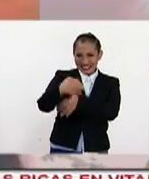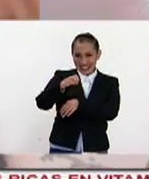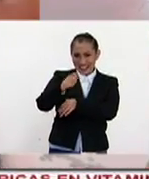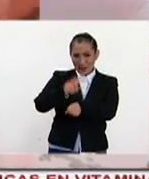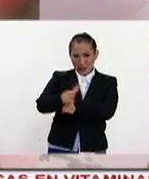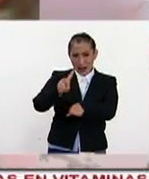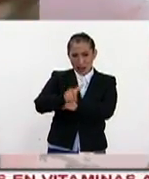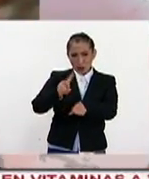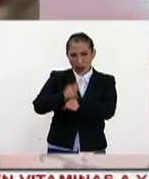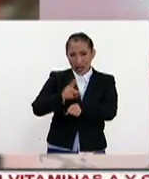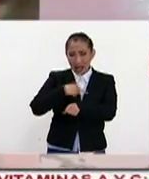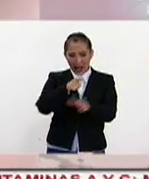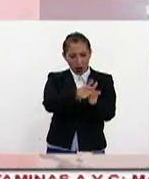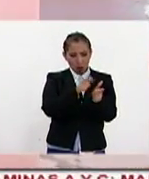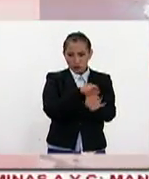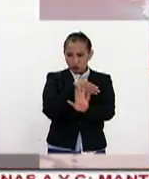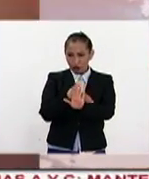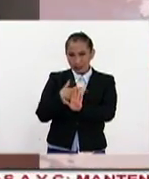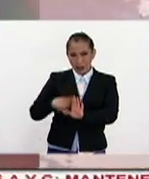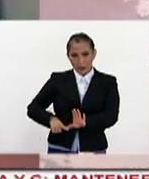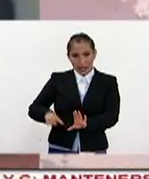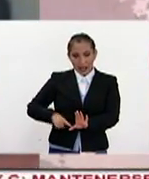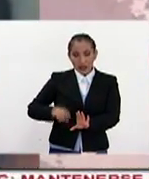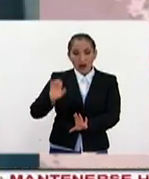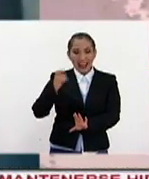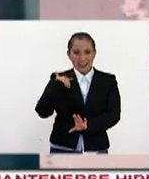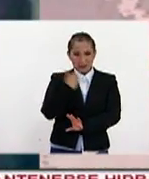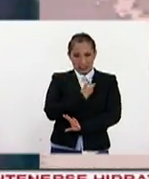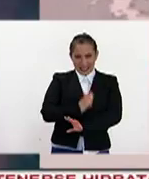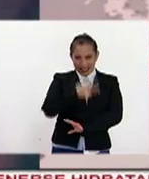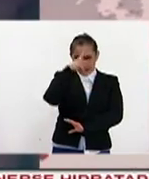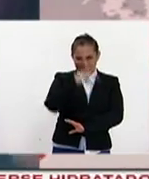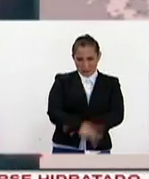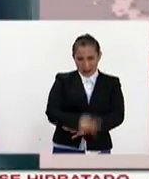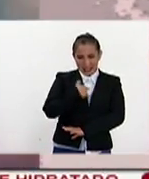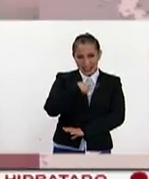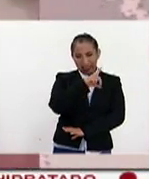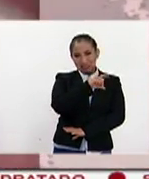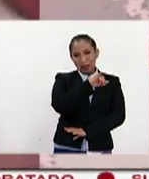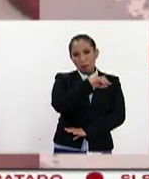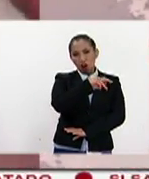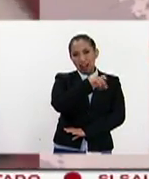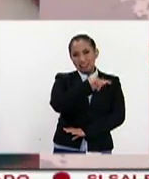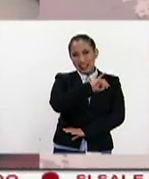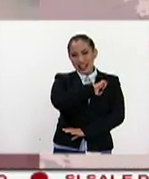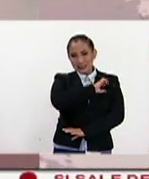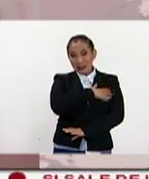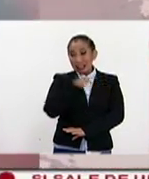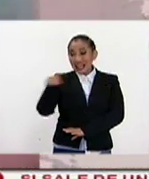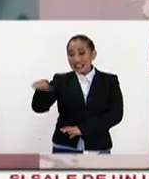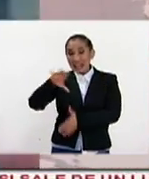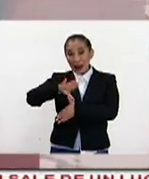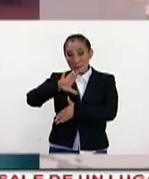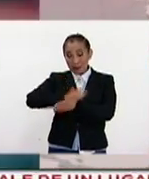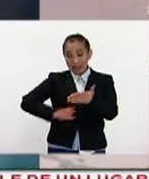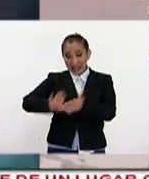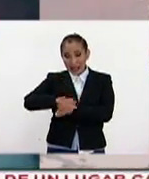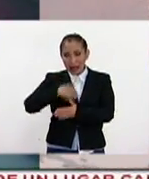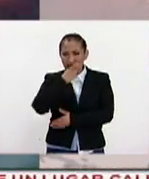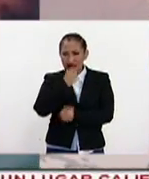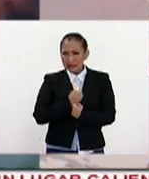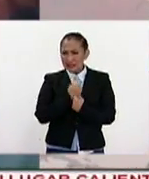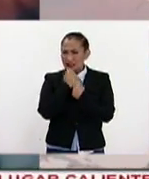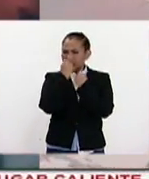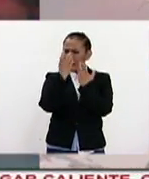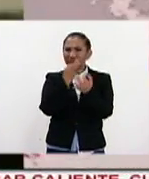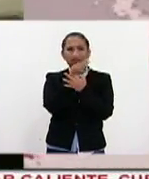en Venezuela a opositores. Los exmandatarios de la Iniciativa Demócrata de España y las Américas expresaron